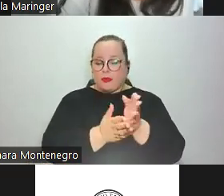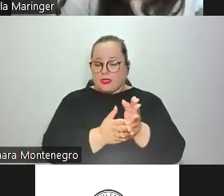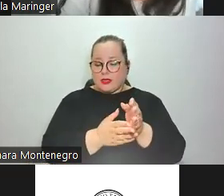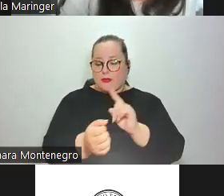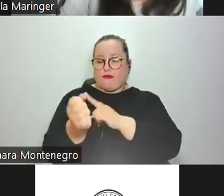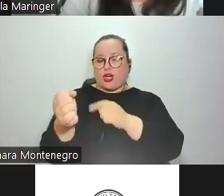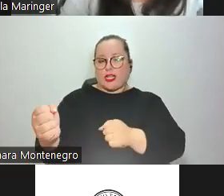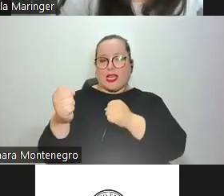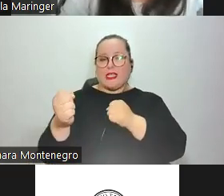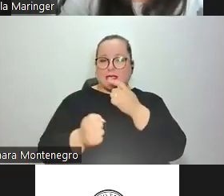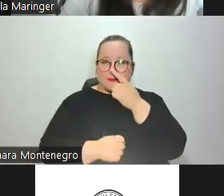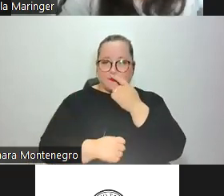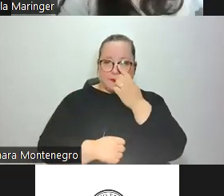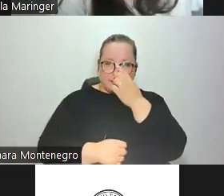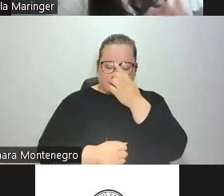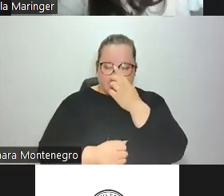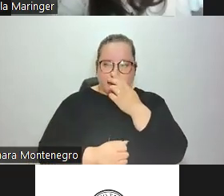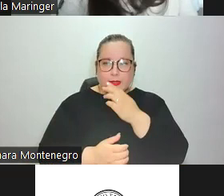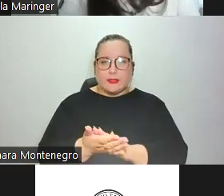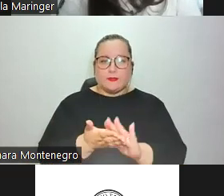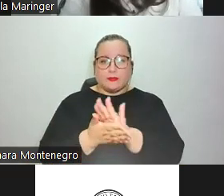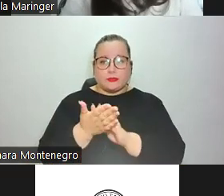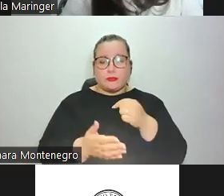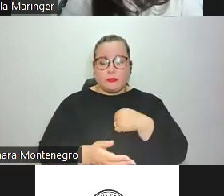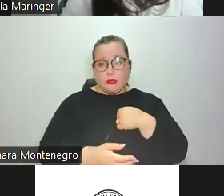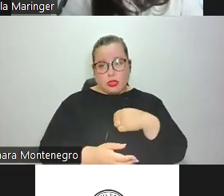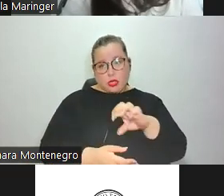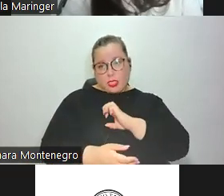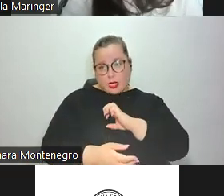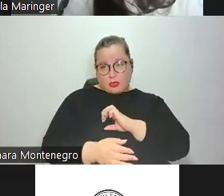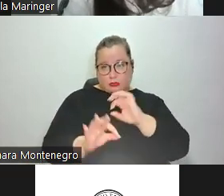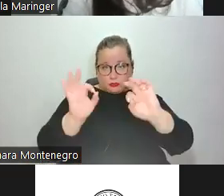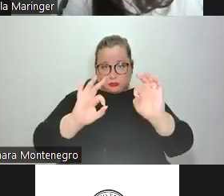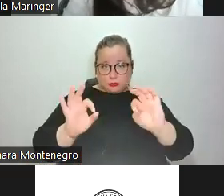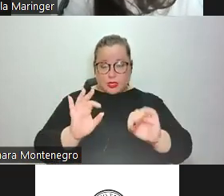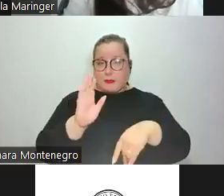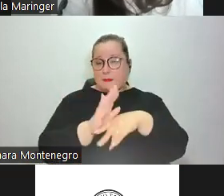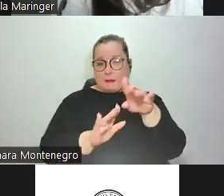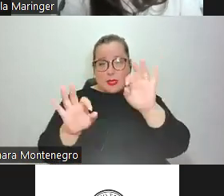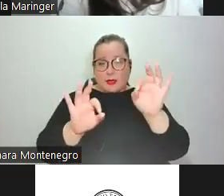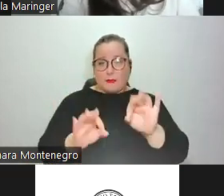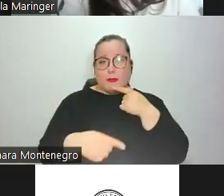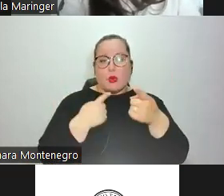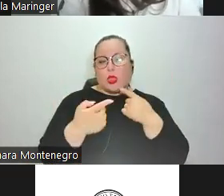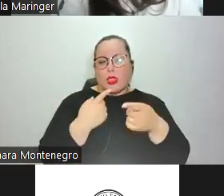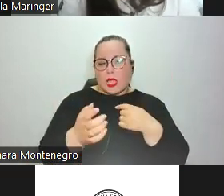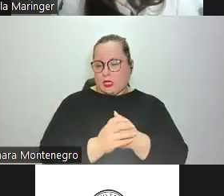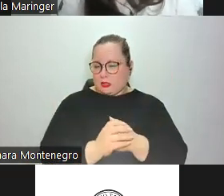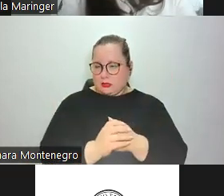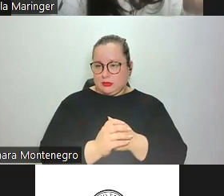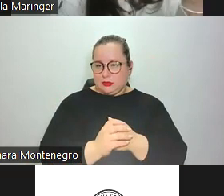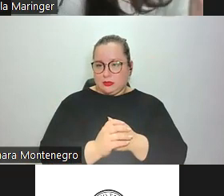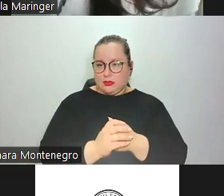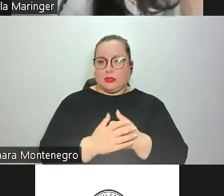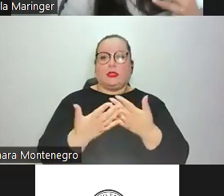fortalezas. Bueno, siempre yo como coach, uno lo que más, con lo que más trabajas es con preguntas. Y uno